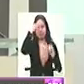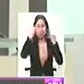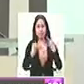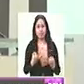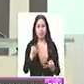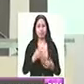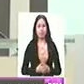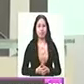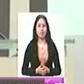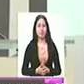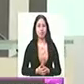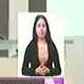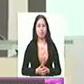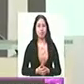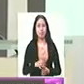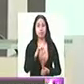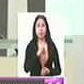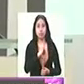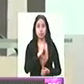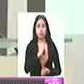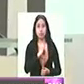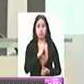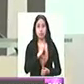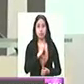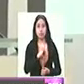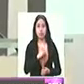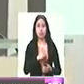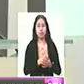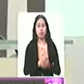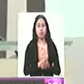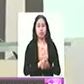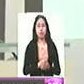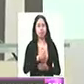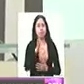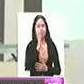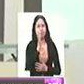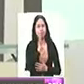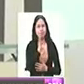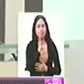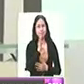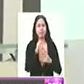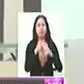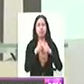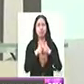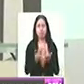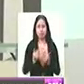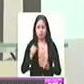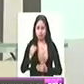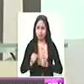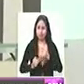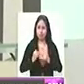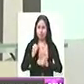tomar. Voy a hacer un relato de cómo ha evolucionado